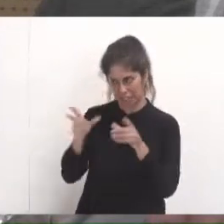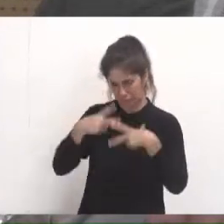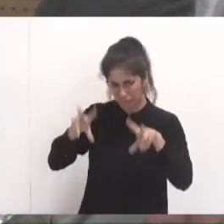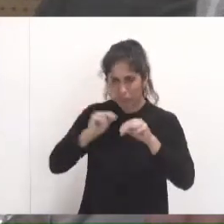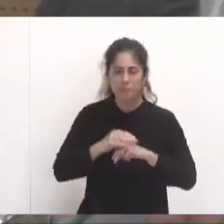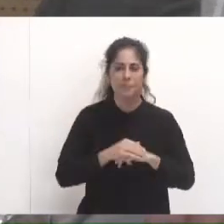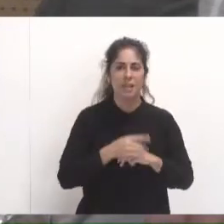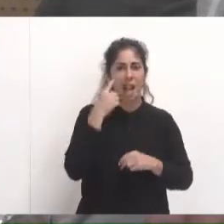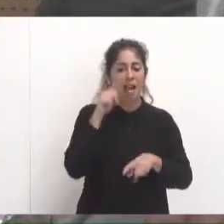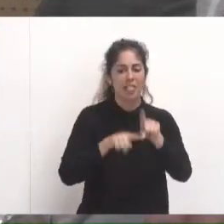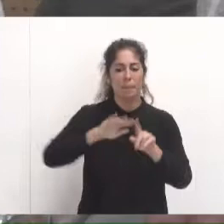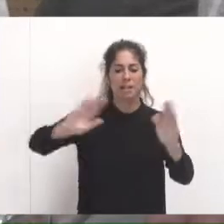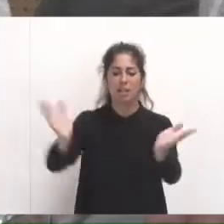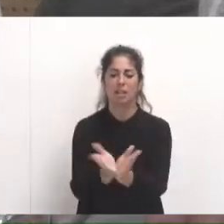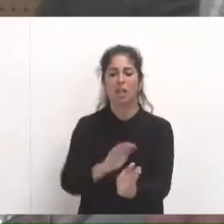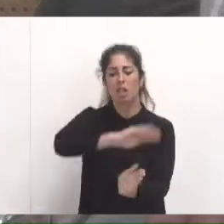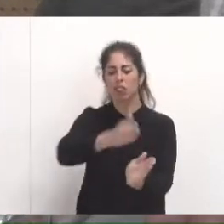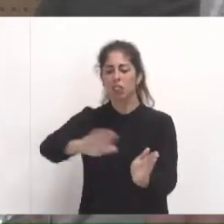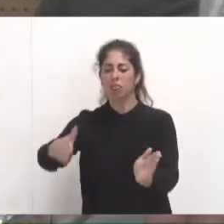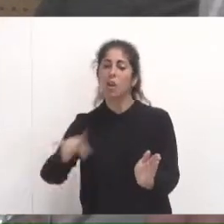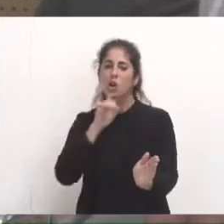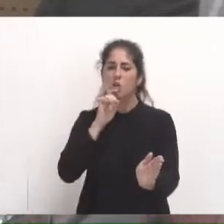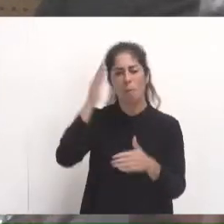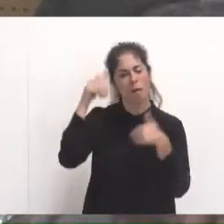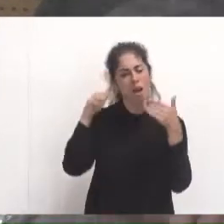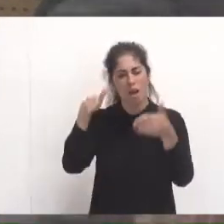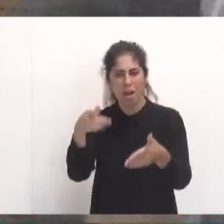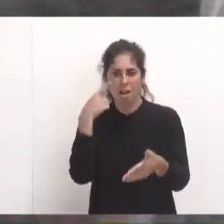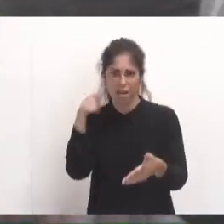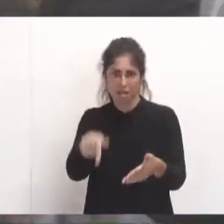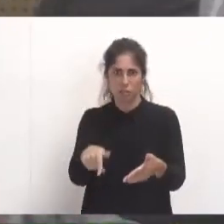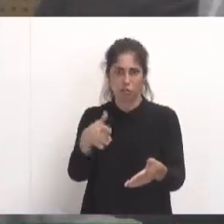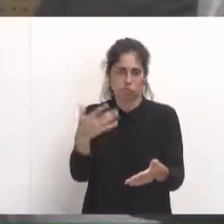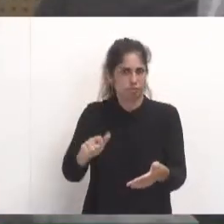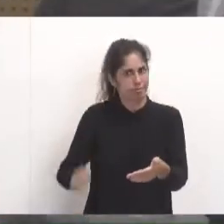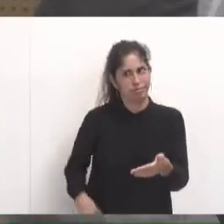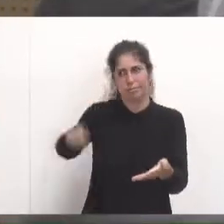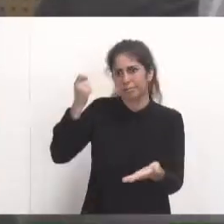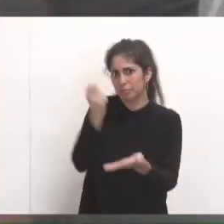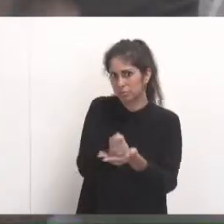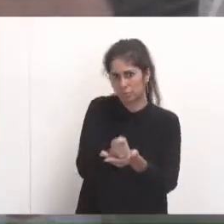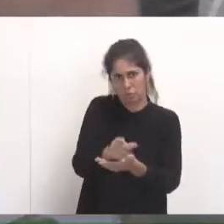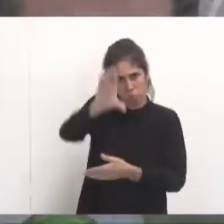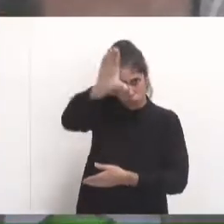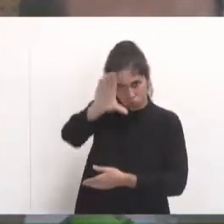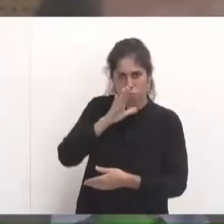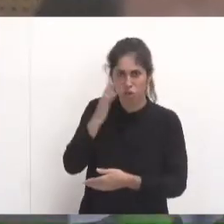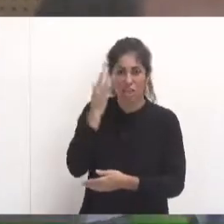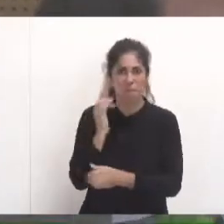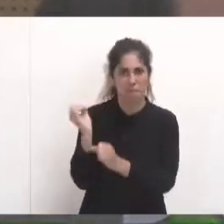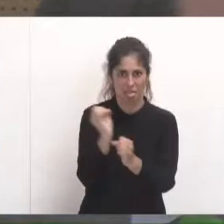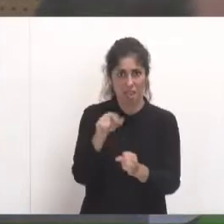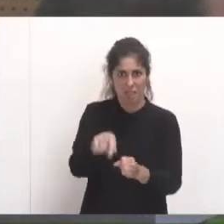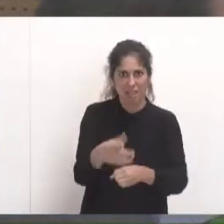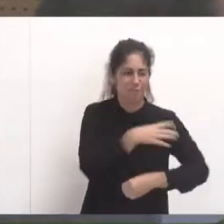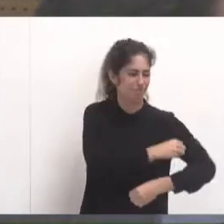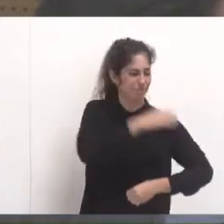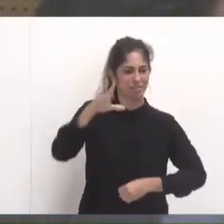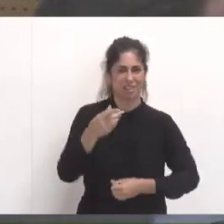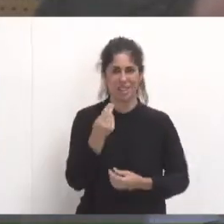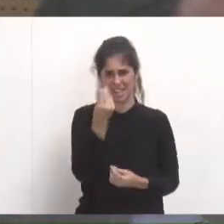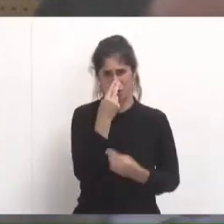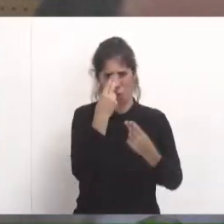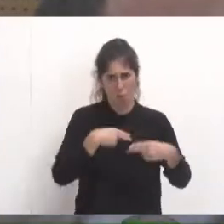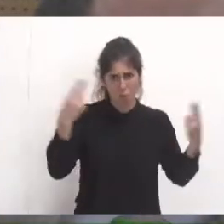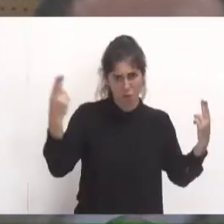Atendiendo a la orografía de la zona, ya podemos imaginar que el importe de tal tarea será elevada. Costes económicos que saldrá de las arcas públicas con recorte en otras